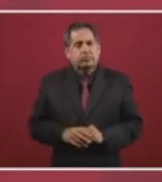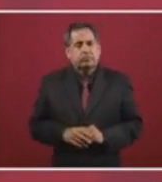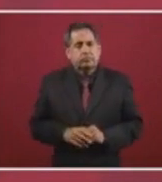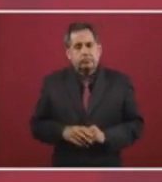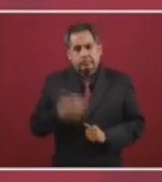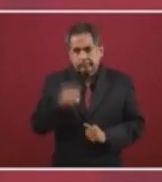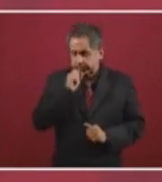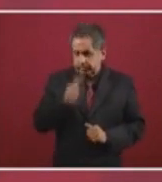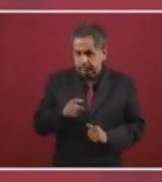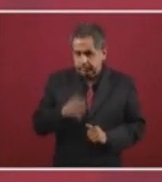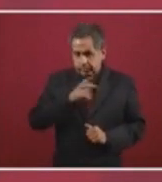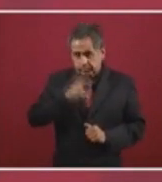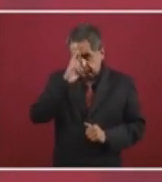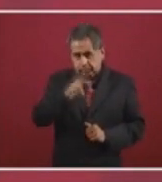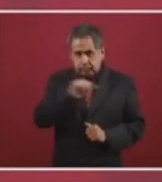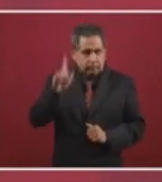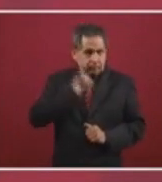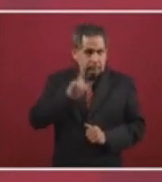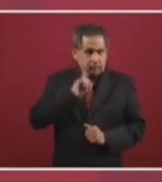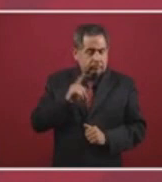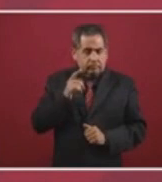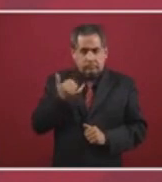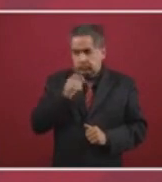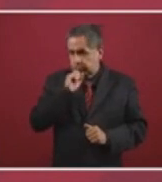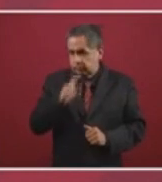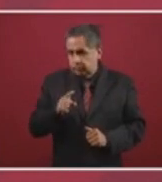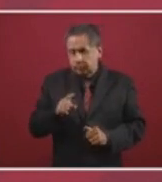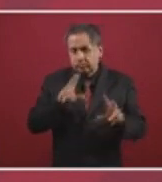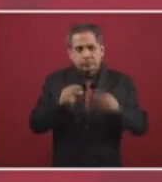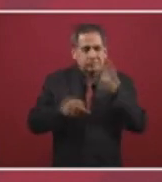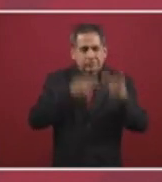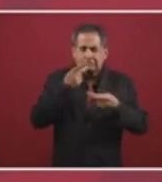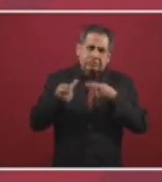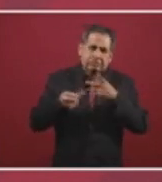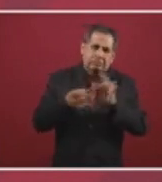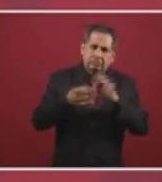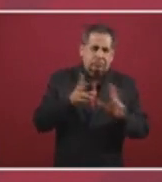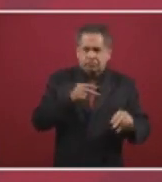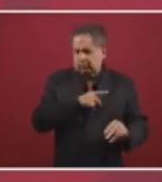y respetar a las mujeres y evitar esas expresiones